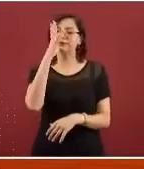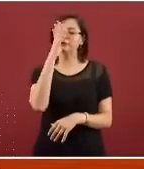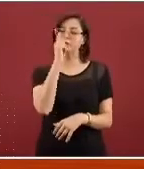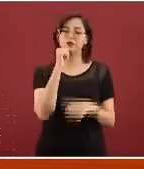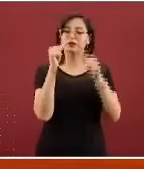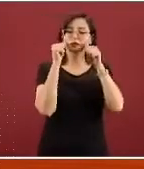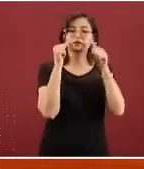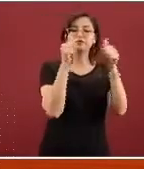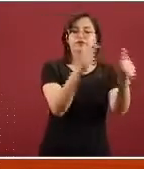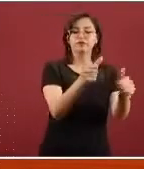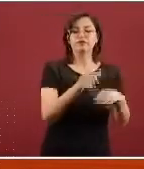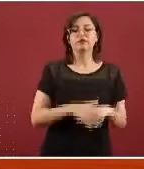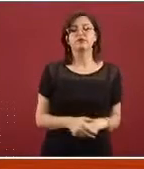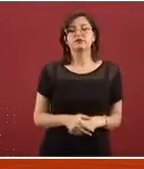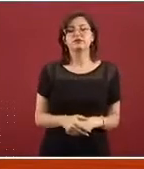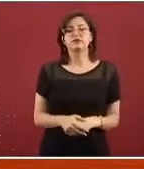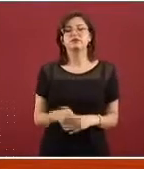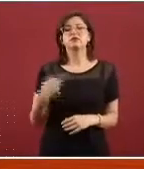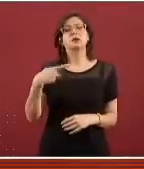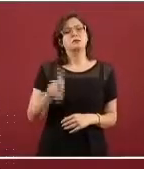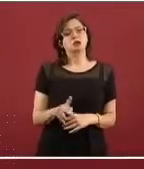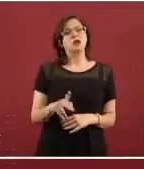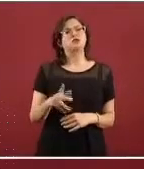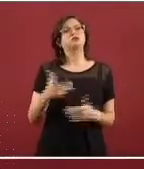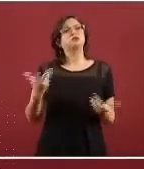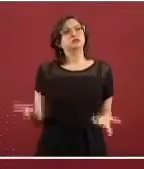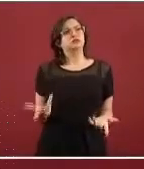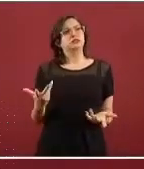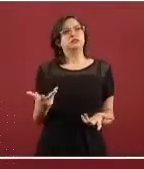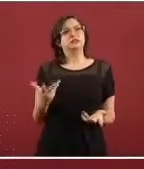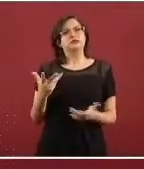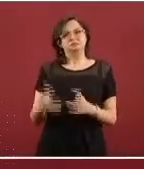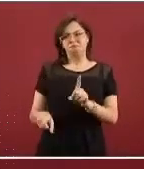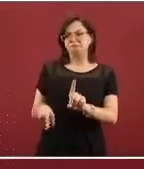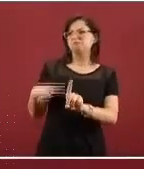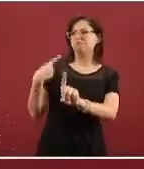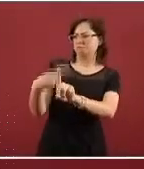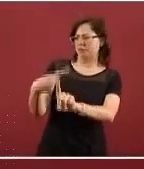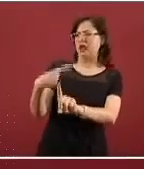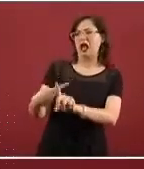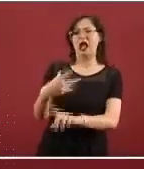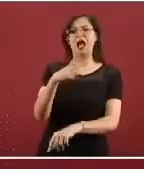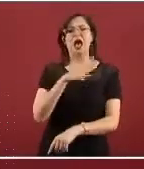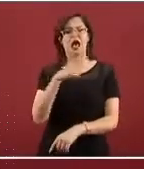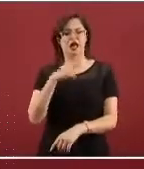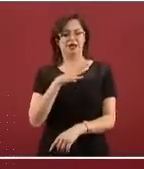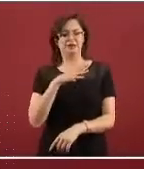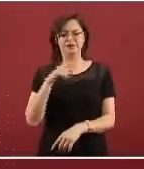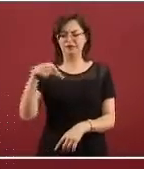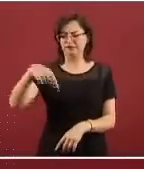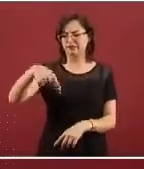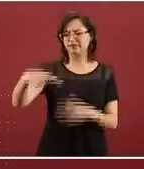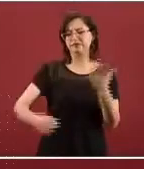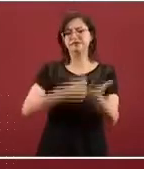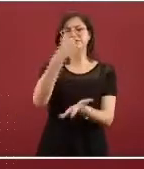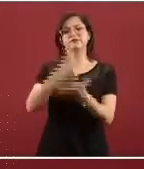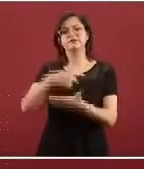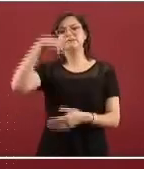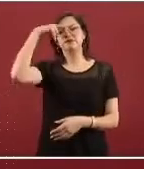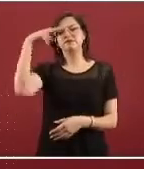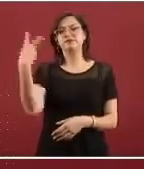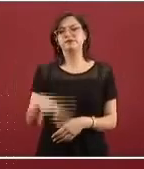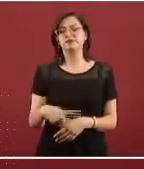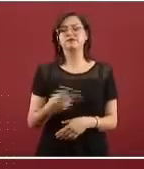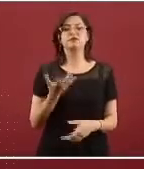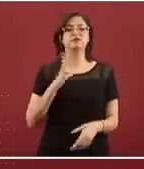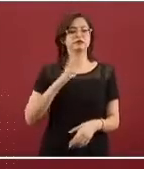dato de optimismo. Creo que también hay que valorar los elementos, las señales positivas. En la Ciudad de México existe un sistema